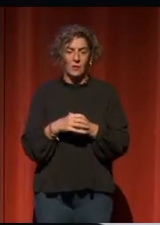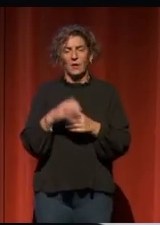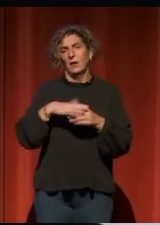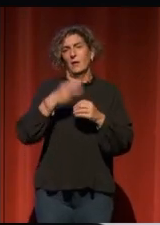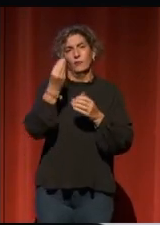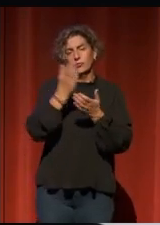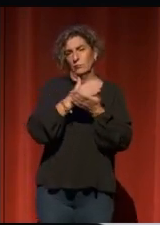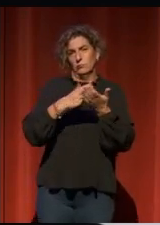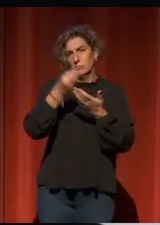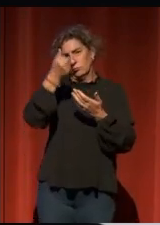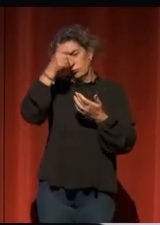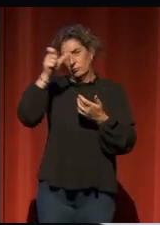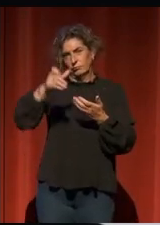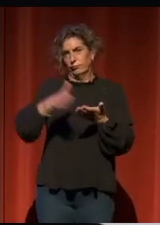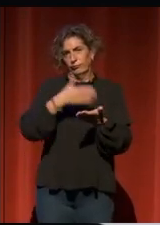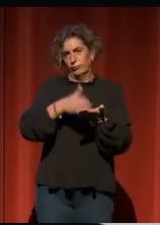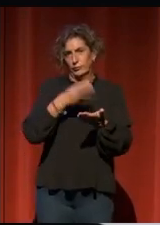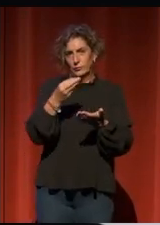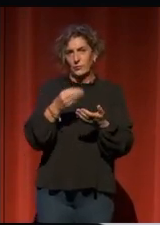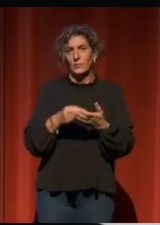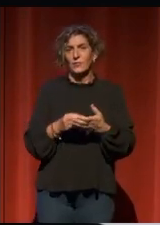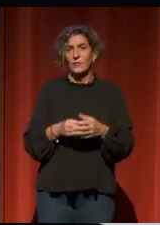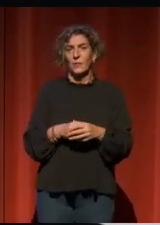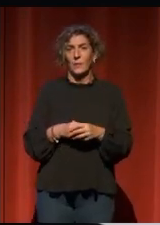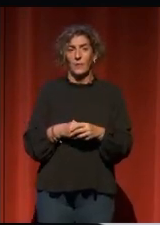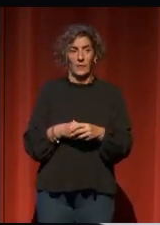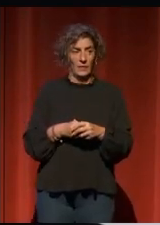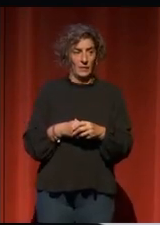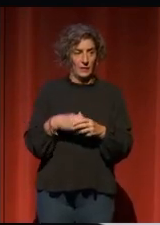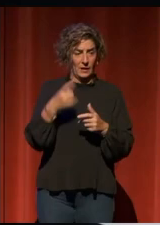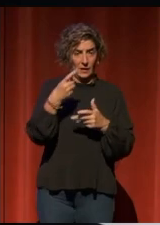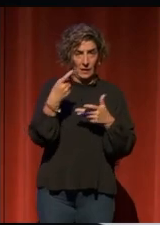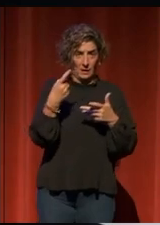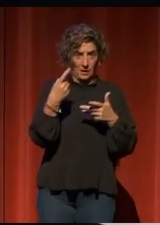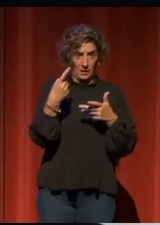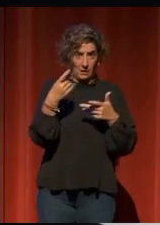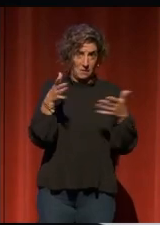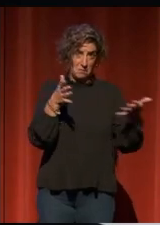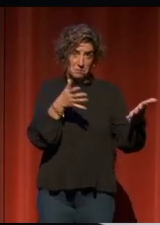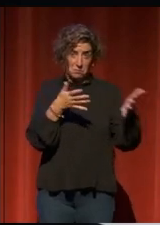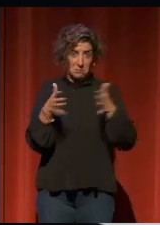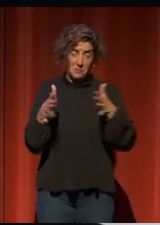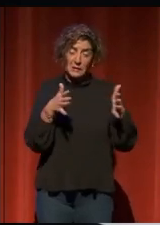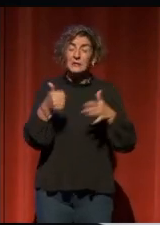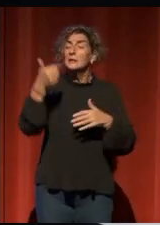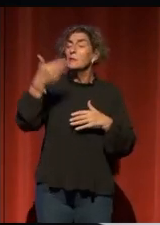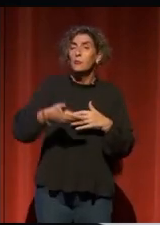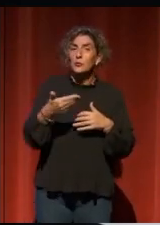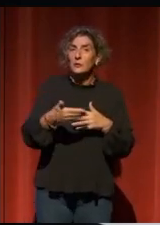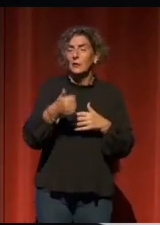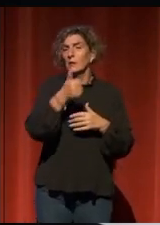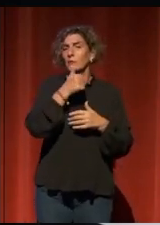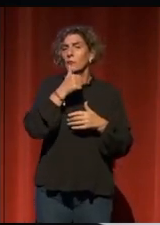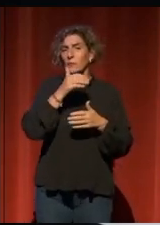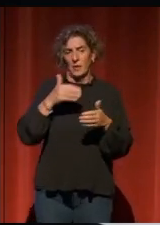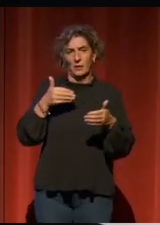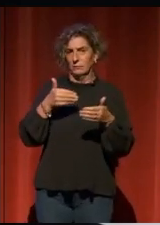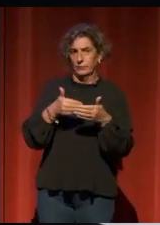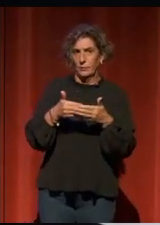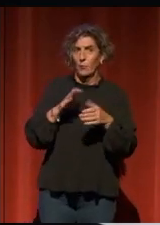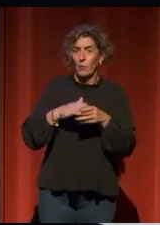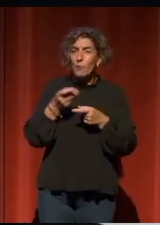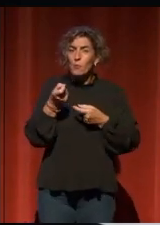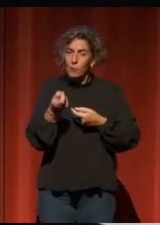más. Lo que iba a ser no menos decisivo estaba por llegar, porque poco a